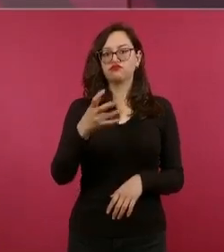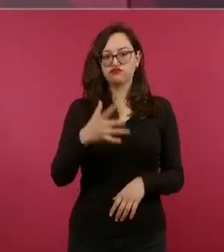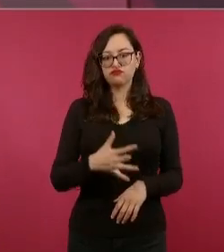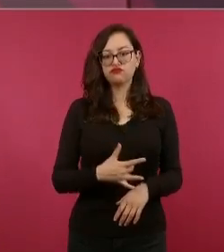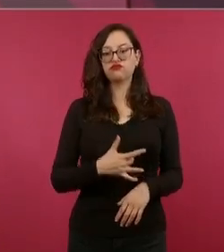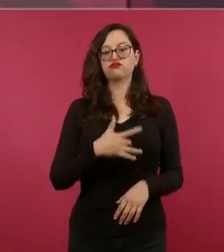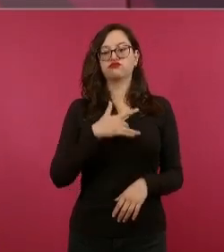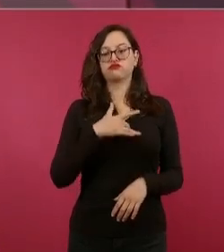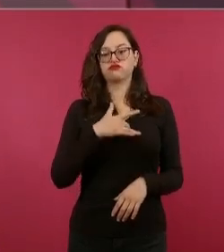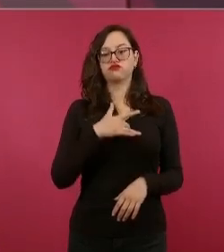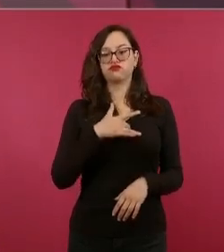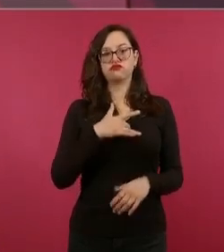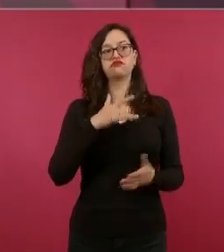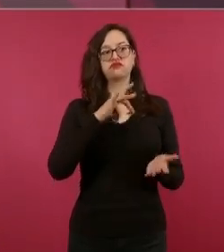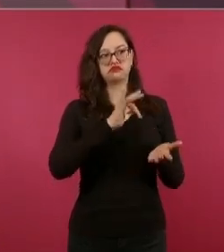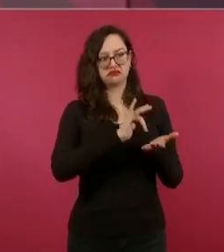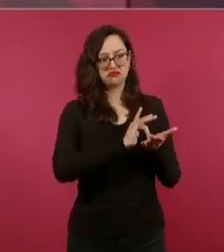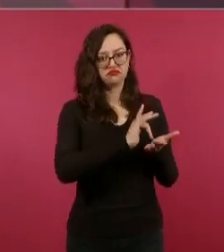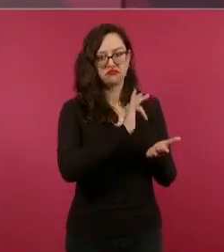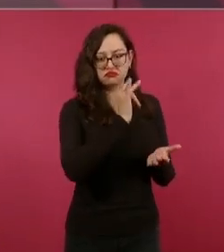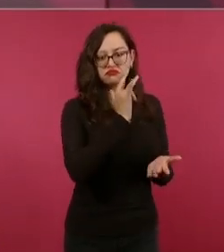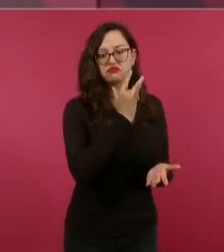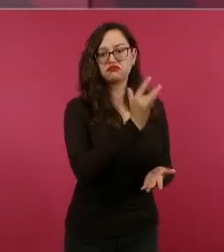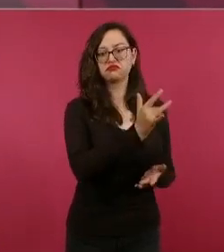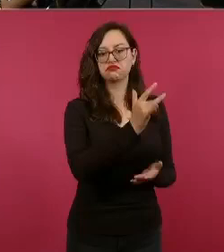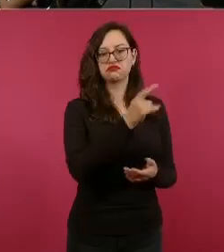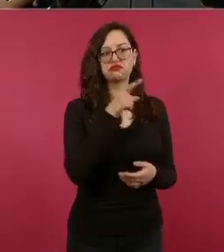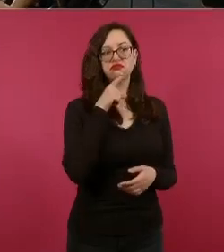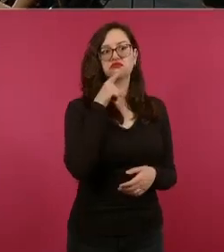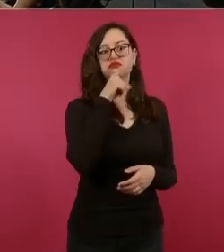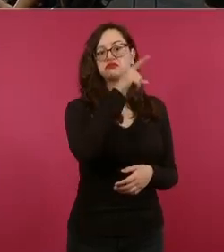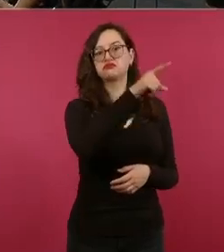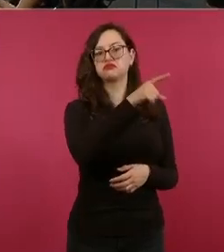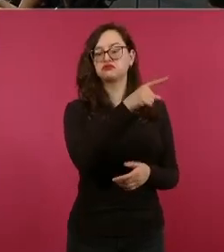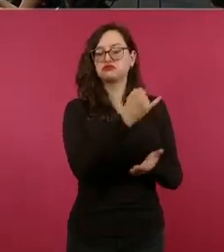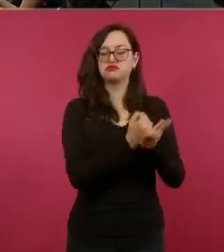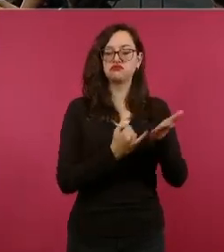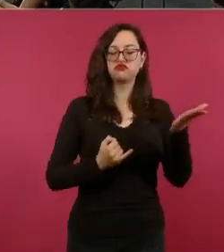que nunca ha tomado una decisión